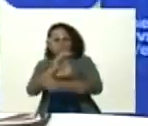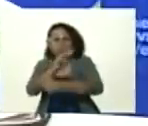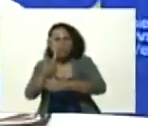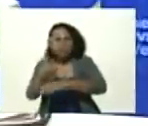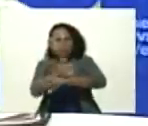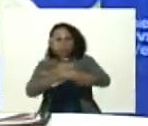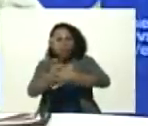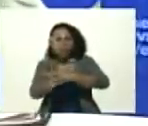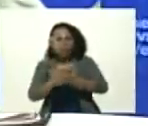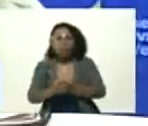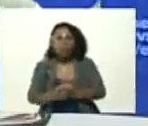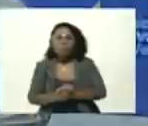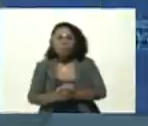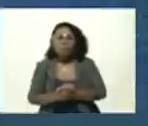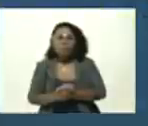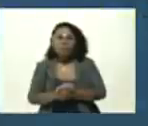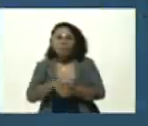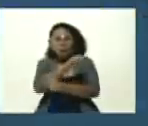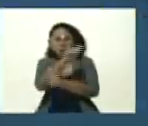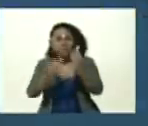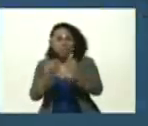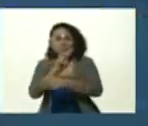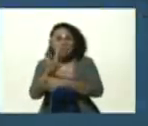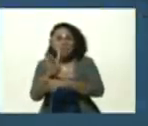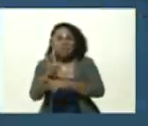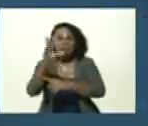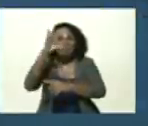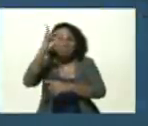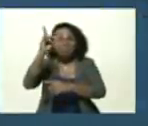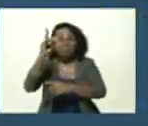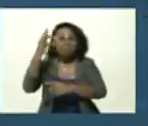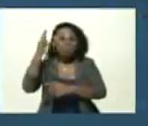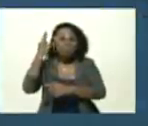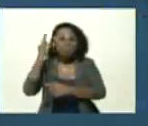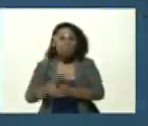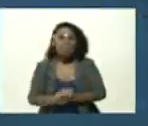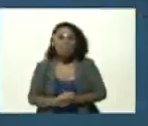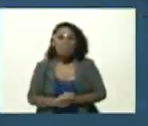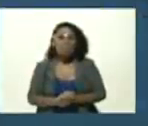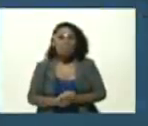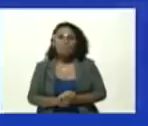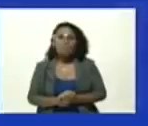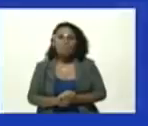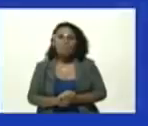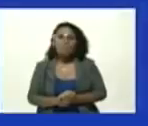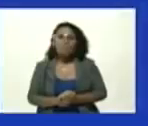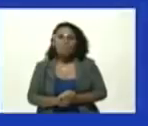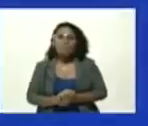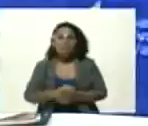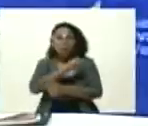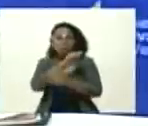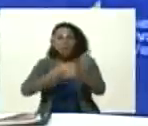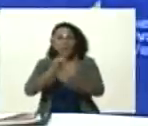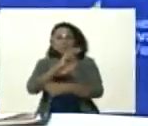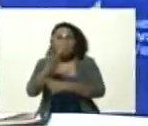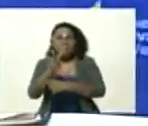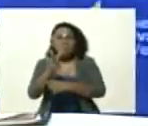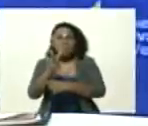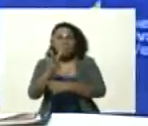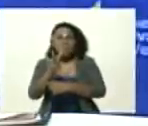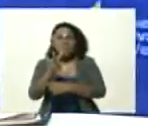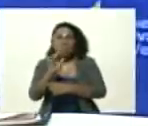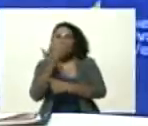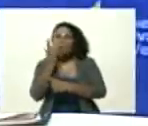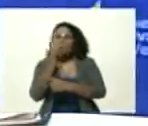gobierno, al vicepresidente, a la vicepresidenta ejecutiva, doctora Delcy Rodríguez, a los vicepresidentes Vladimir